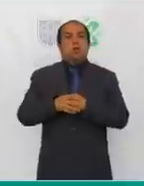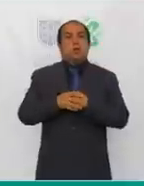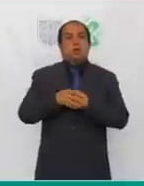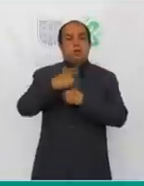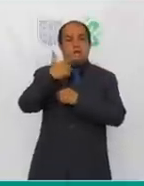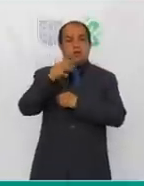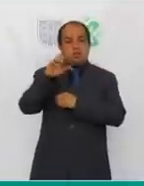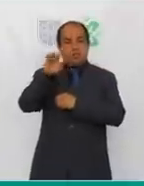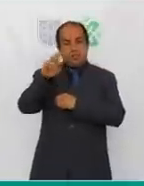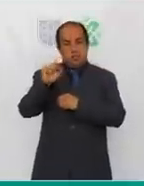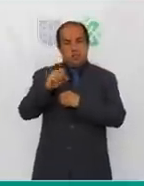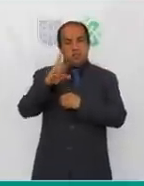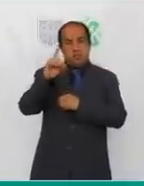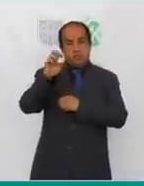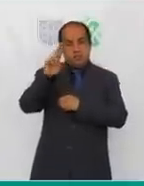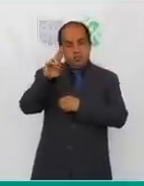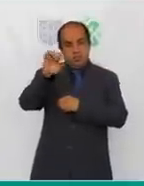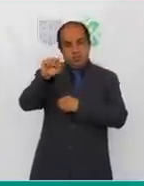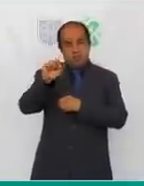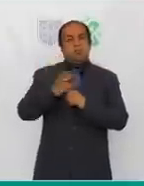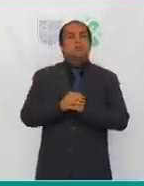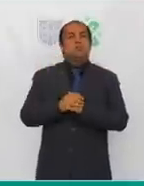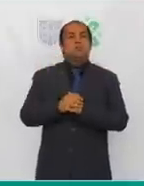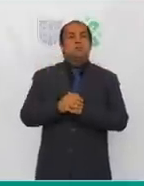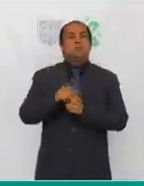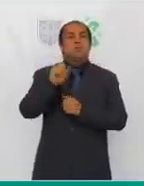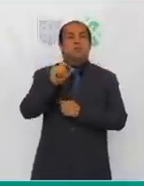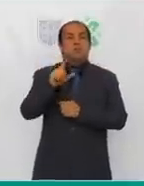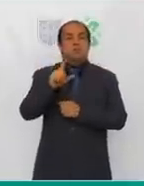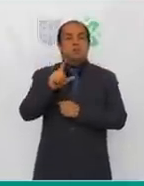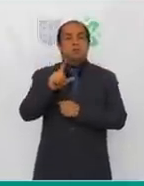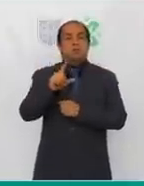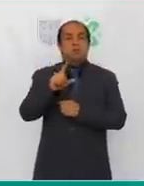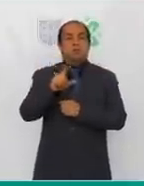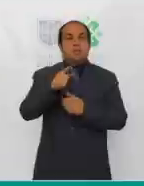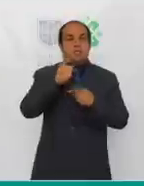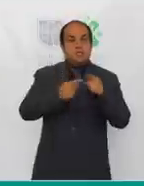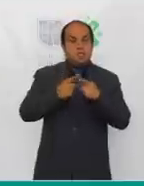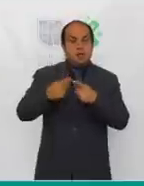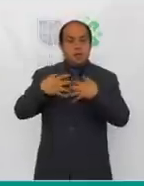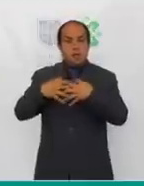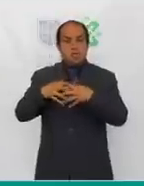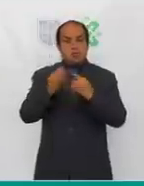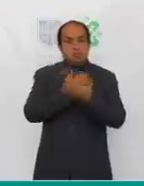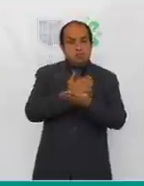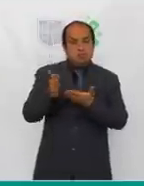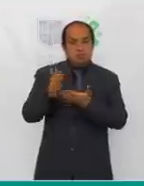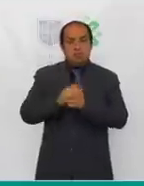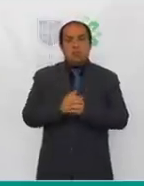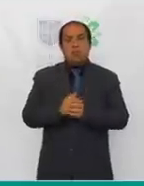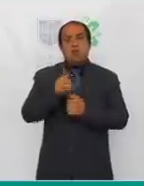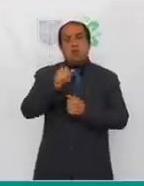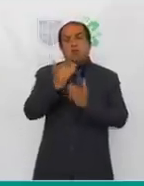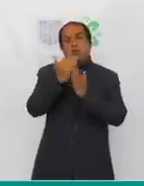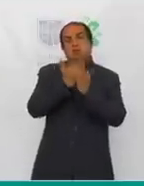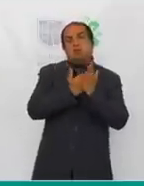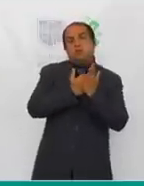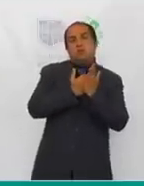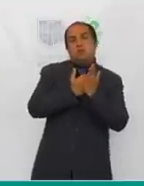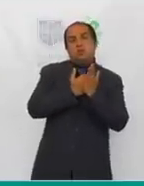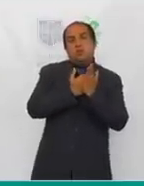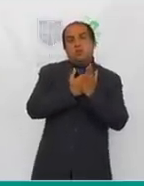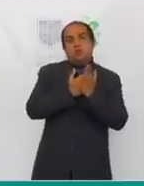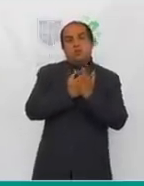los CDRs. Se eliminan traslados a plantas de separación y se reduce la disposición final de